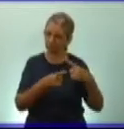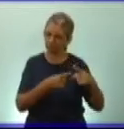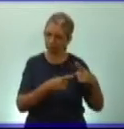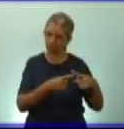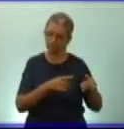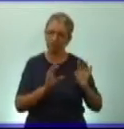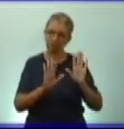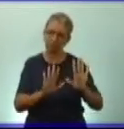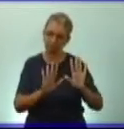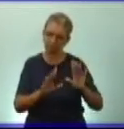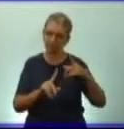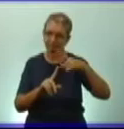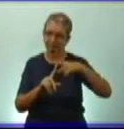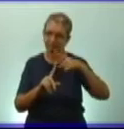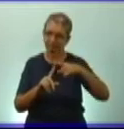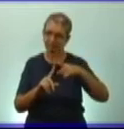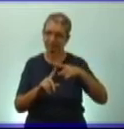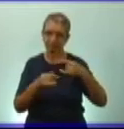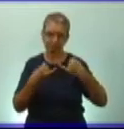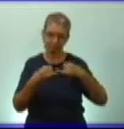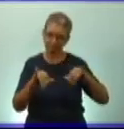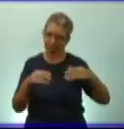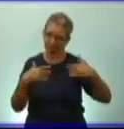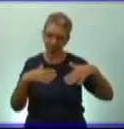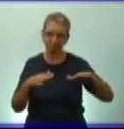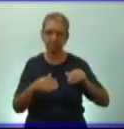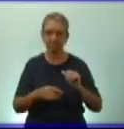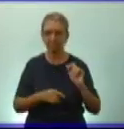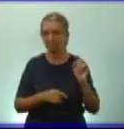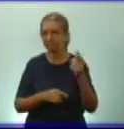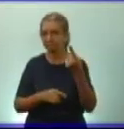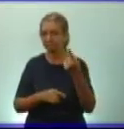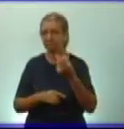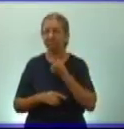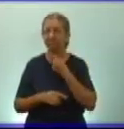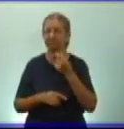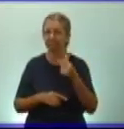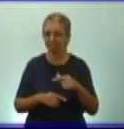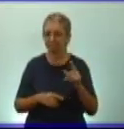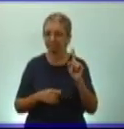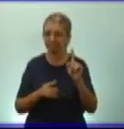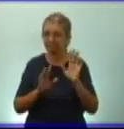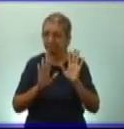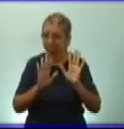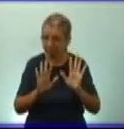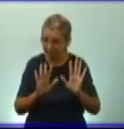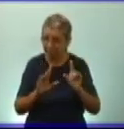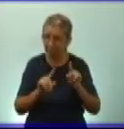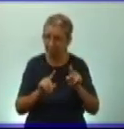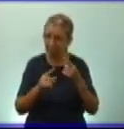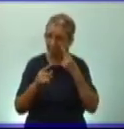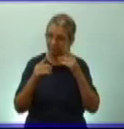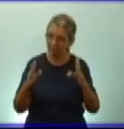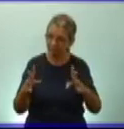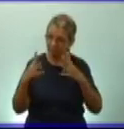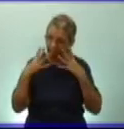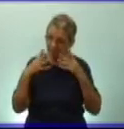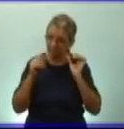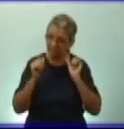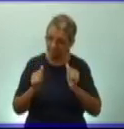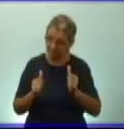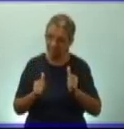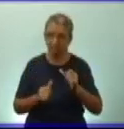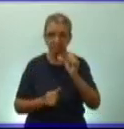se los voy a dejar para que lo hagan de forma independiente. Por ejemplo, y quiero detenerme en esta sustancia,